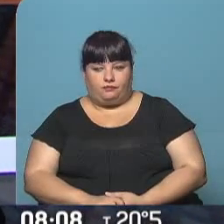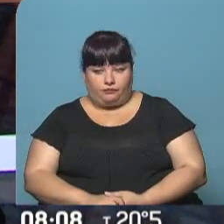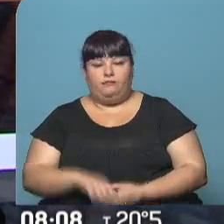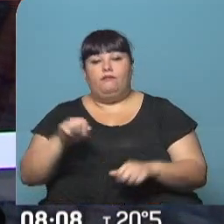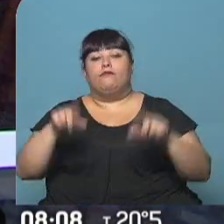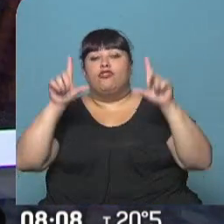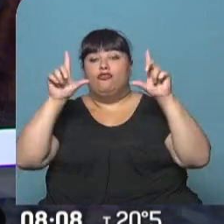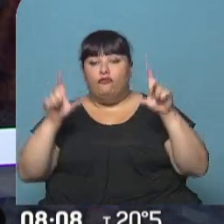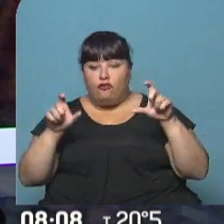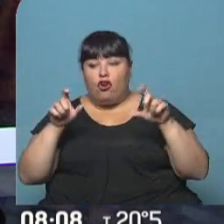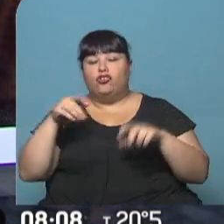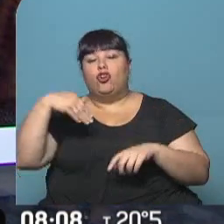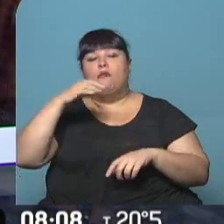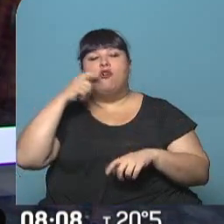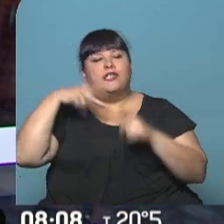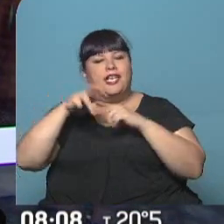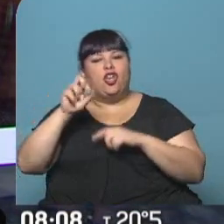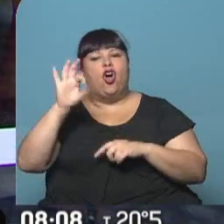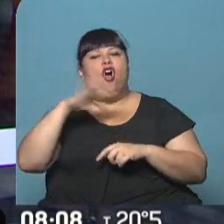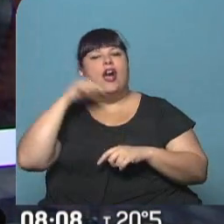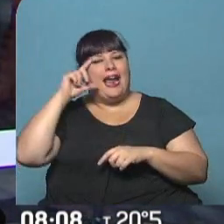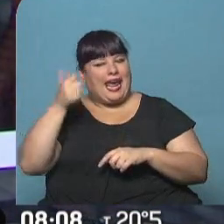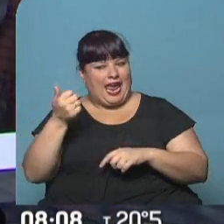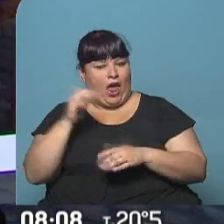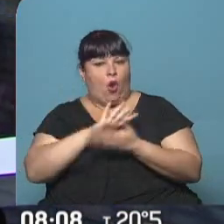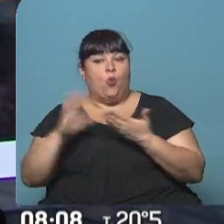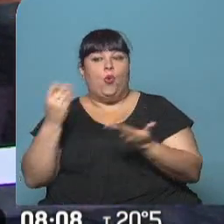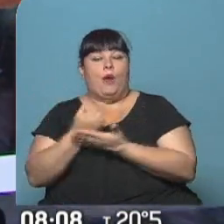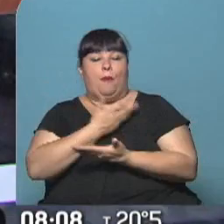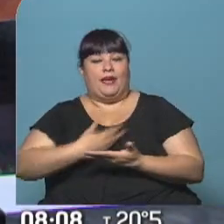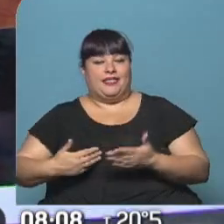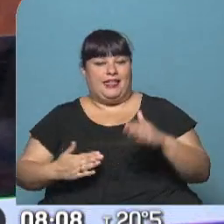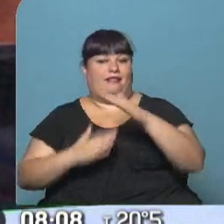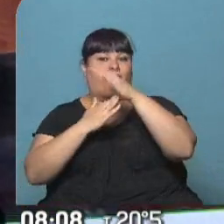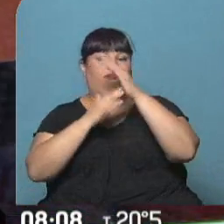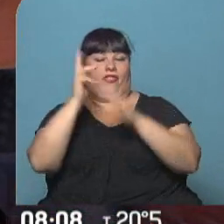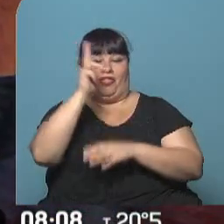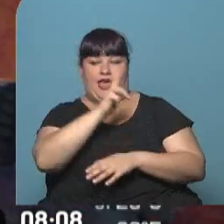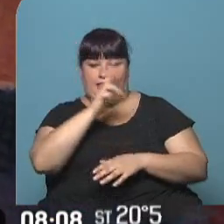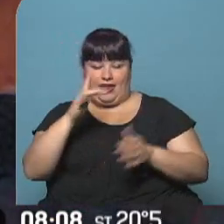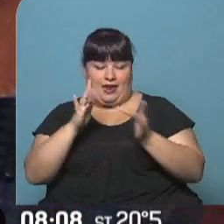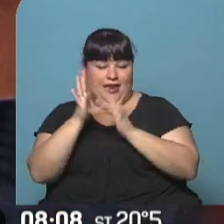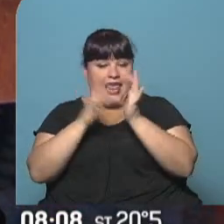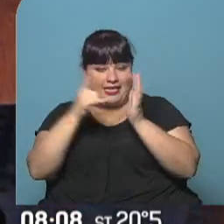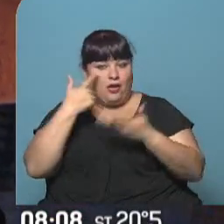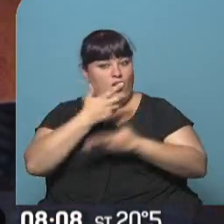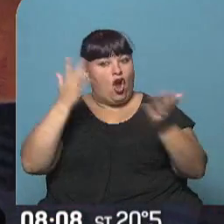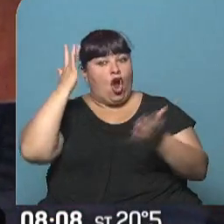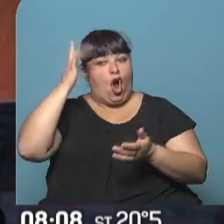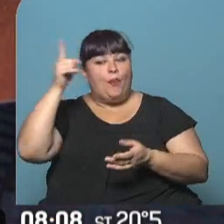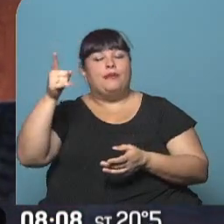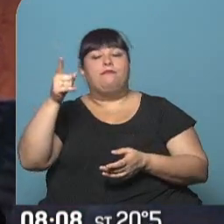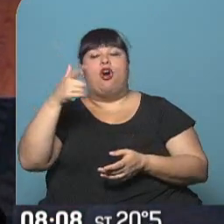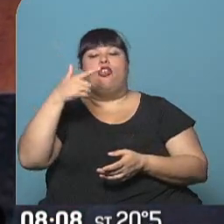Aquí en la fotografía es Monseñor Óscar Ojea, flamante presidente de la Conferencia Episcopal en su primera aparición pública, obispo de San